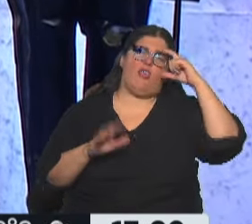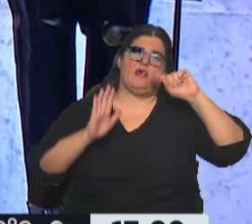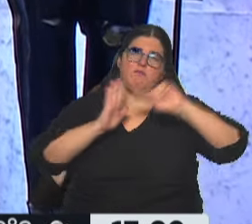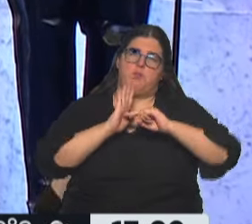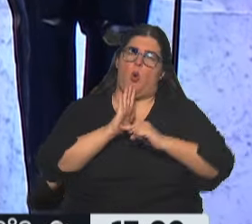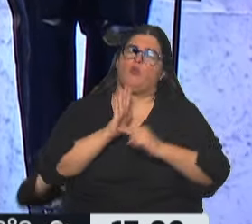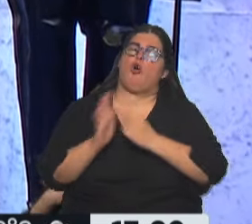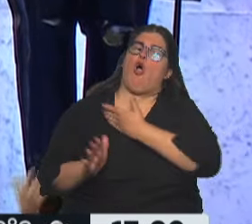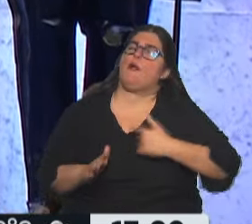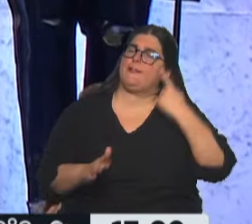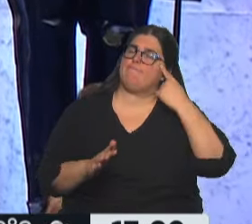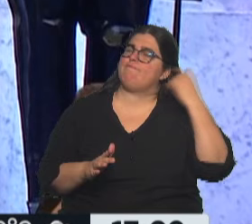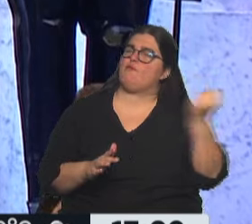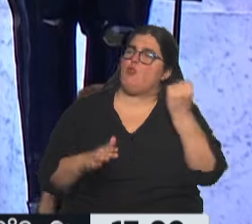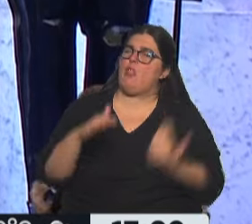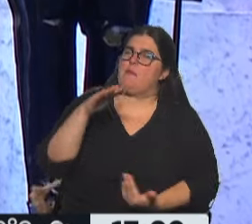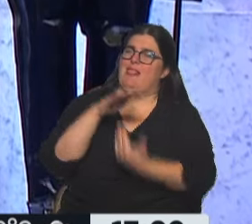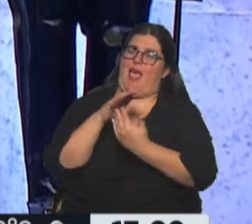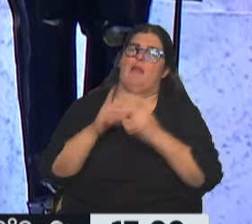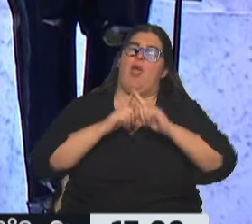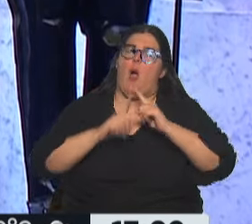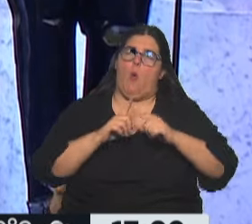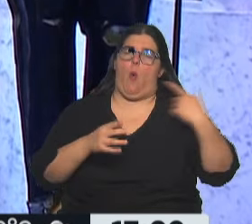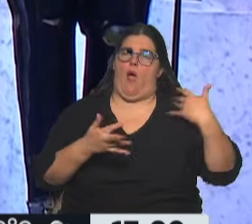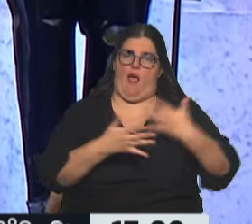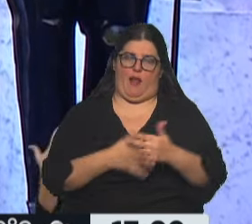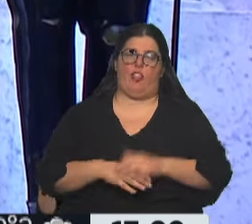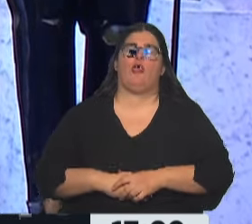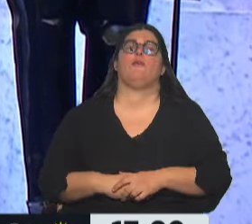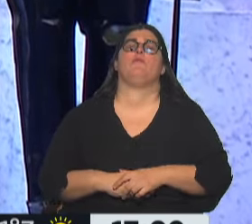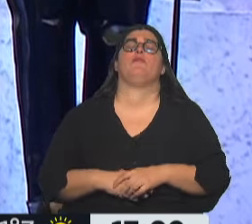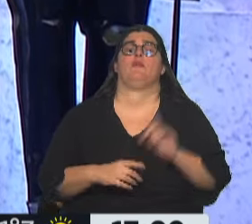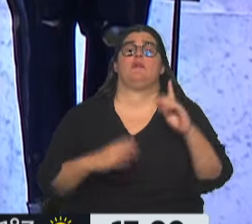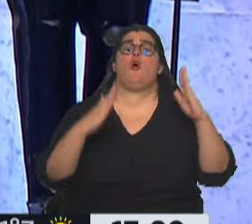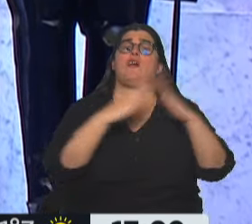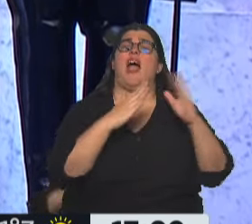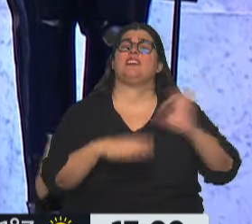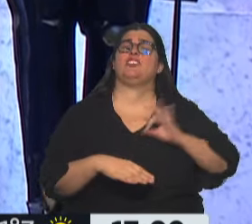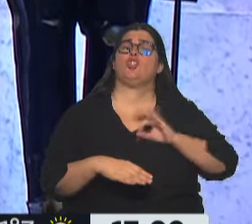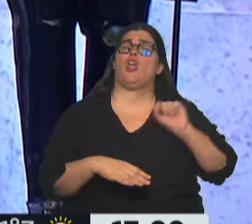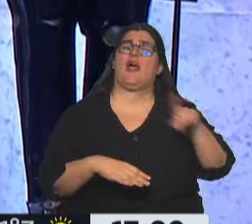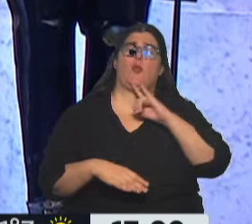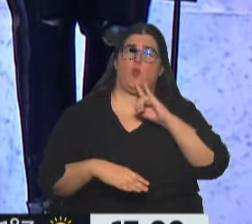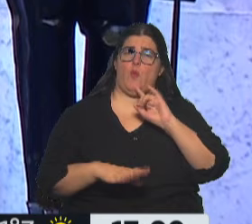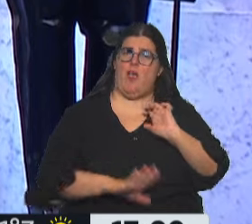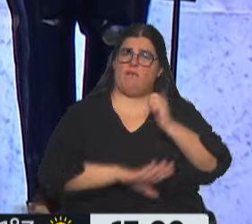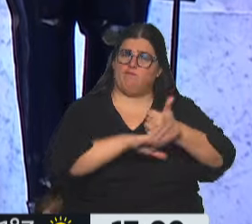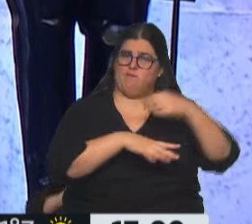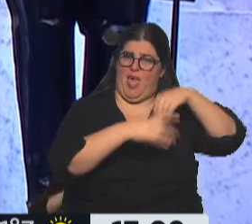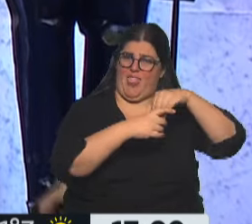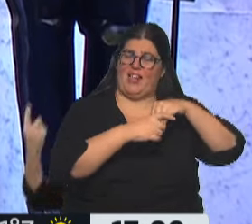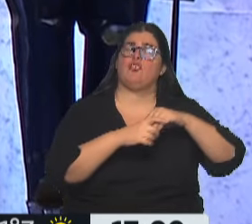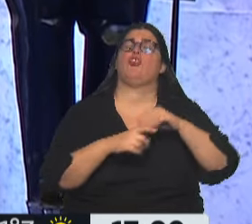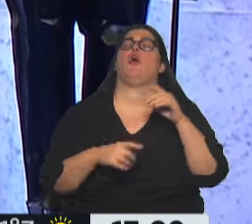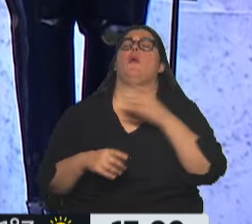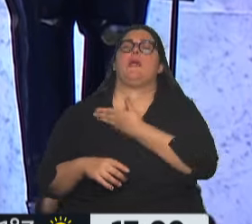La ceremonia se realizará en la Casa Histórica de Tucumán. El mandatario arribará a la capital provincial pasada las 9 de la